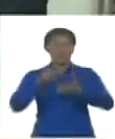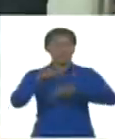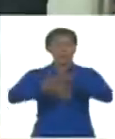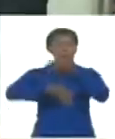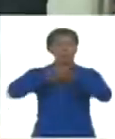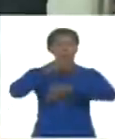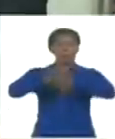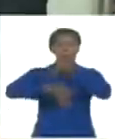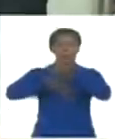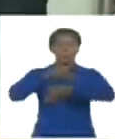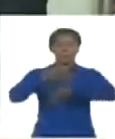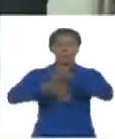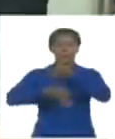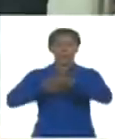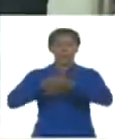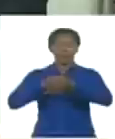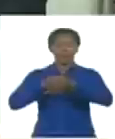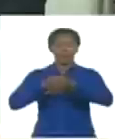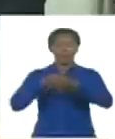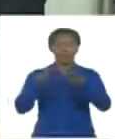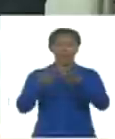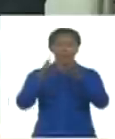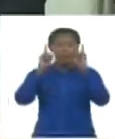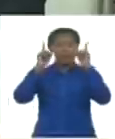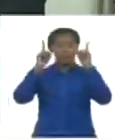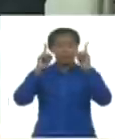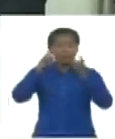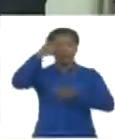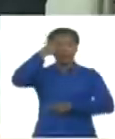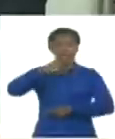que se encabeza ALBA TCP